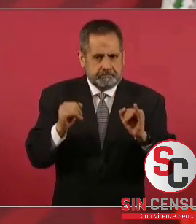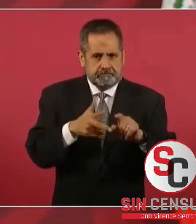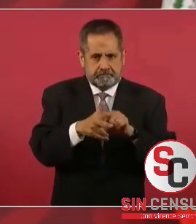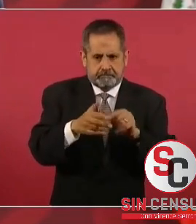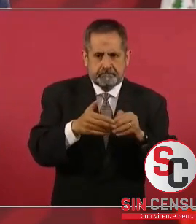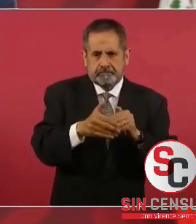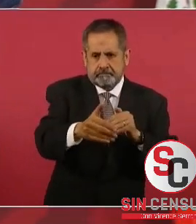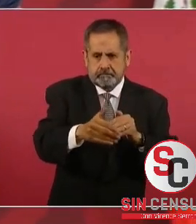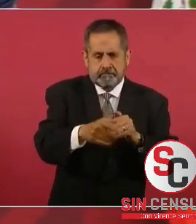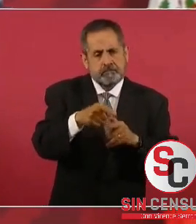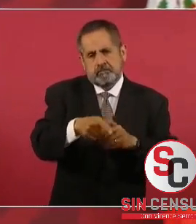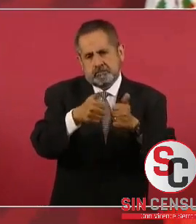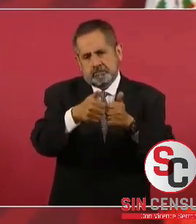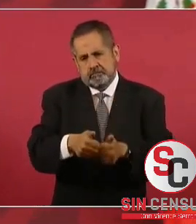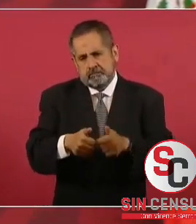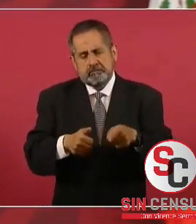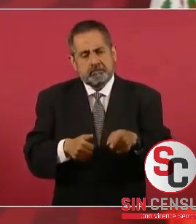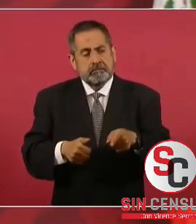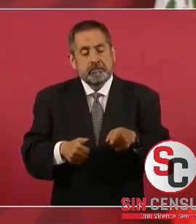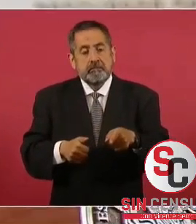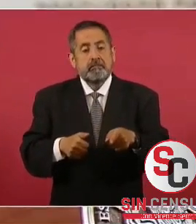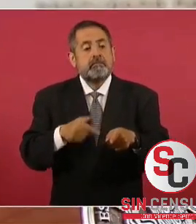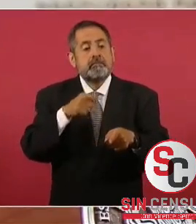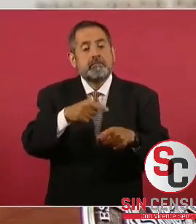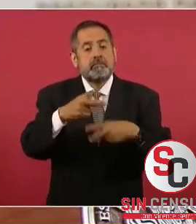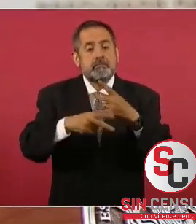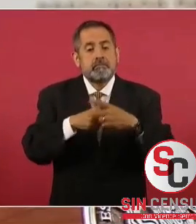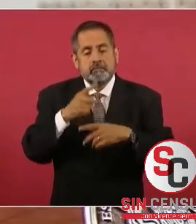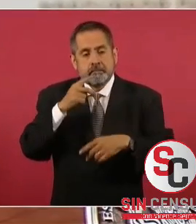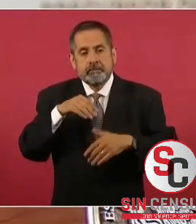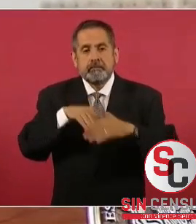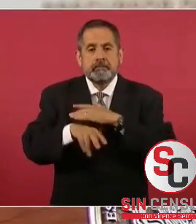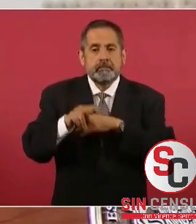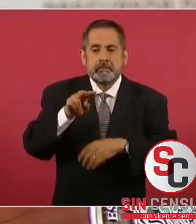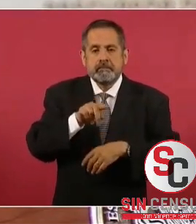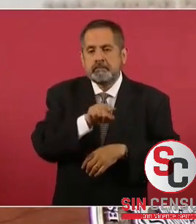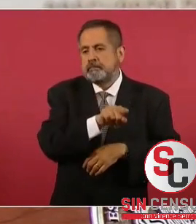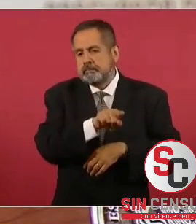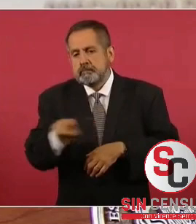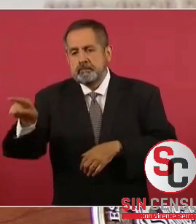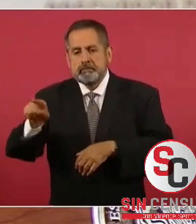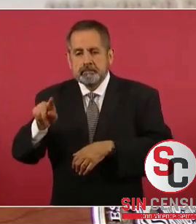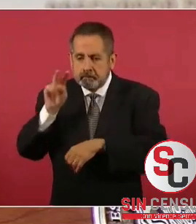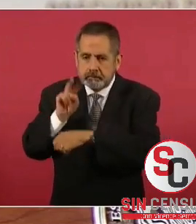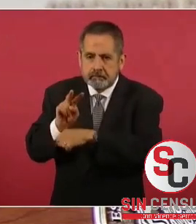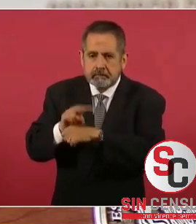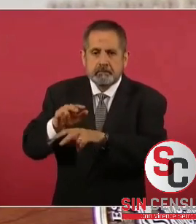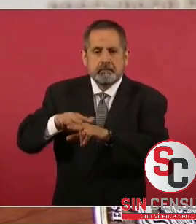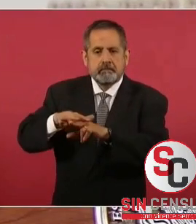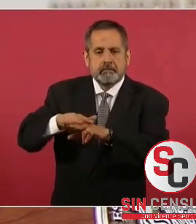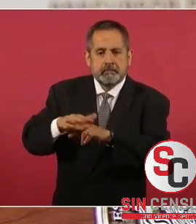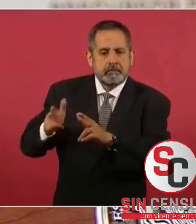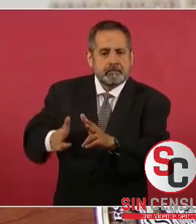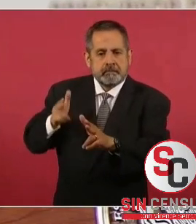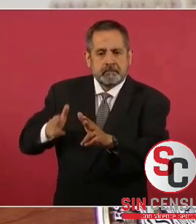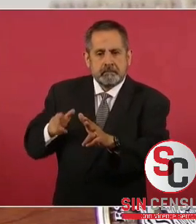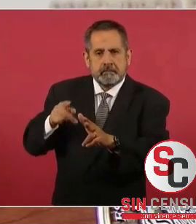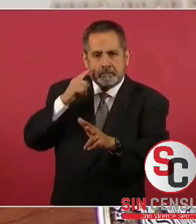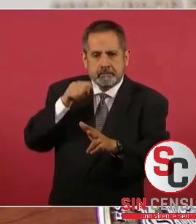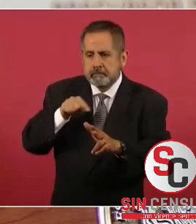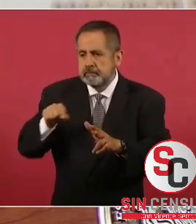ya me quedo porque vamos a supervisar el Tren Maya. Me quedo el fin de